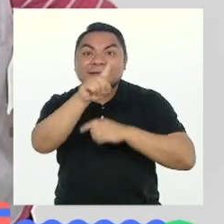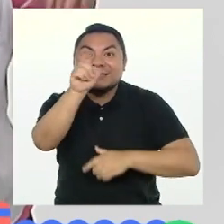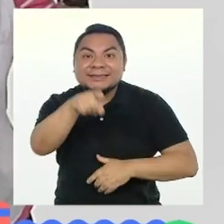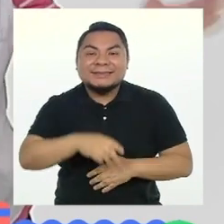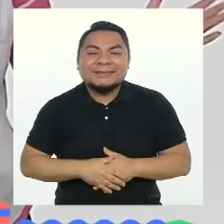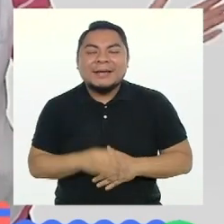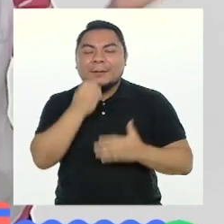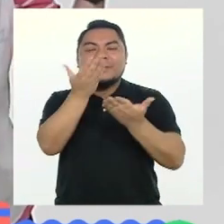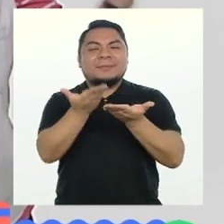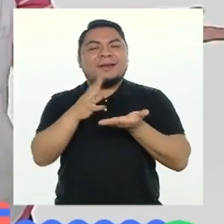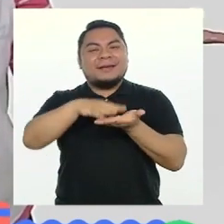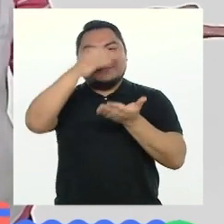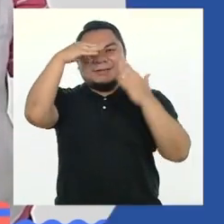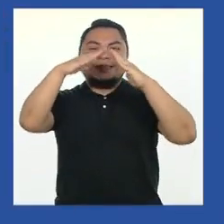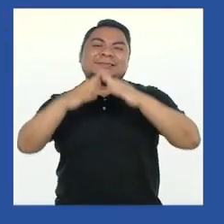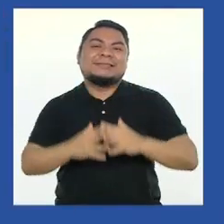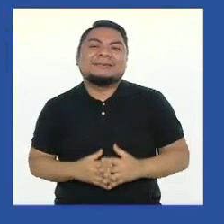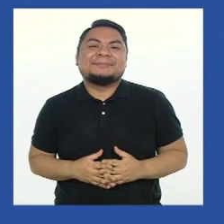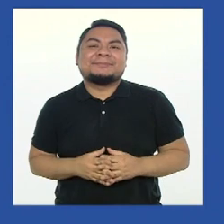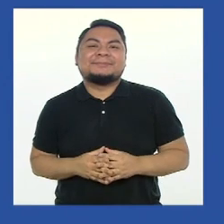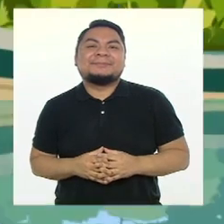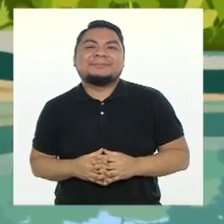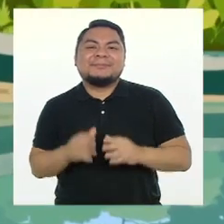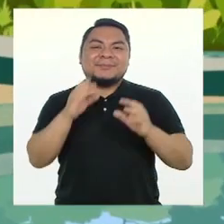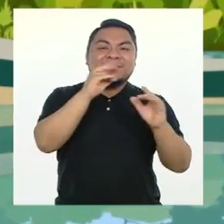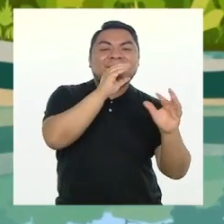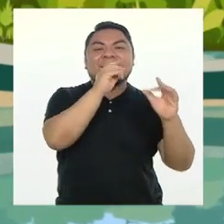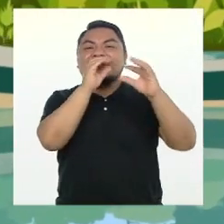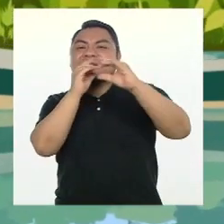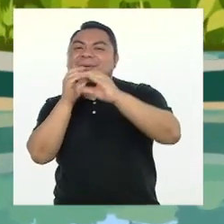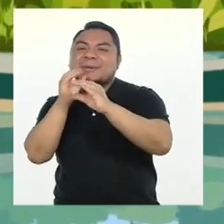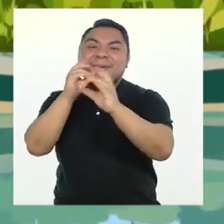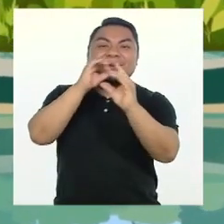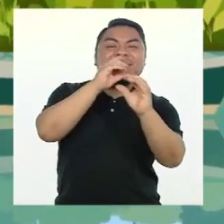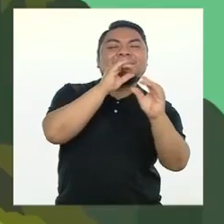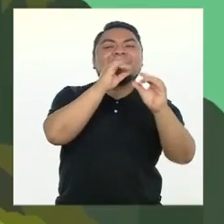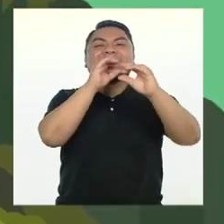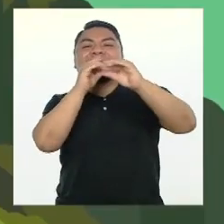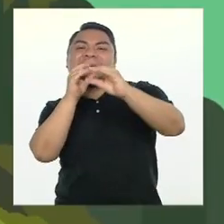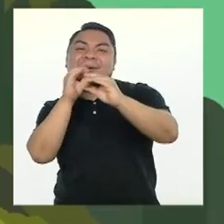listos? ¡Bienvenidos a Aprendo en Casa!